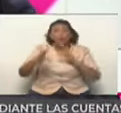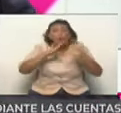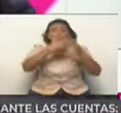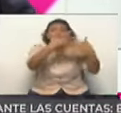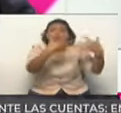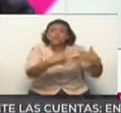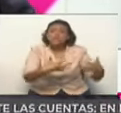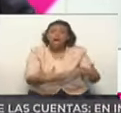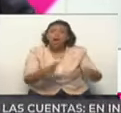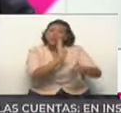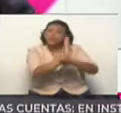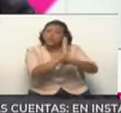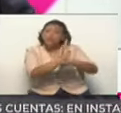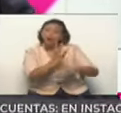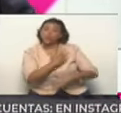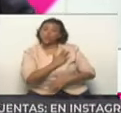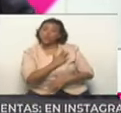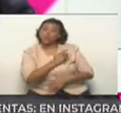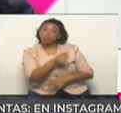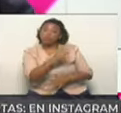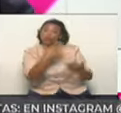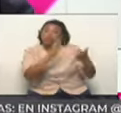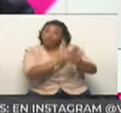se cuidaron de no decir Lula,